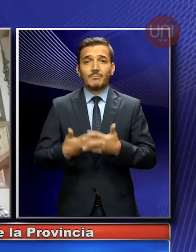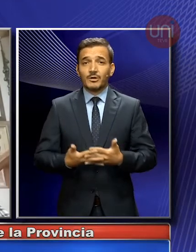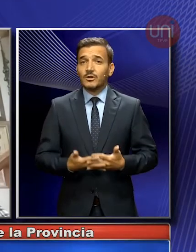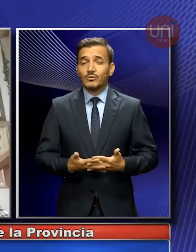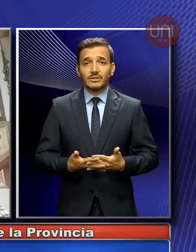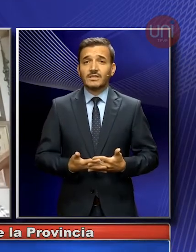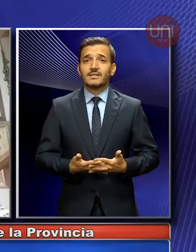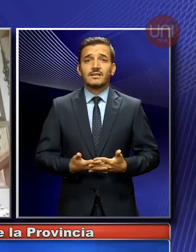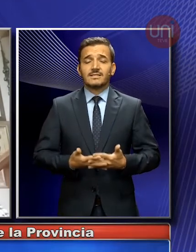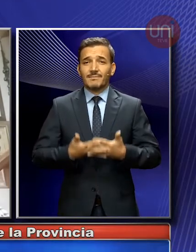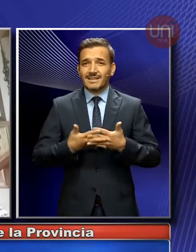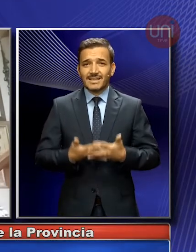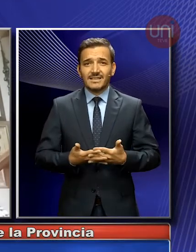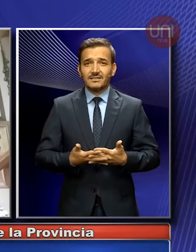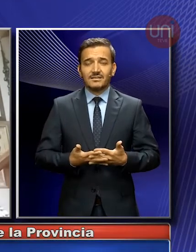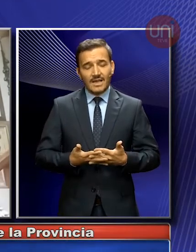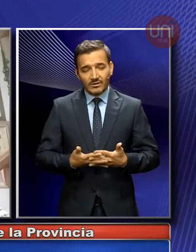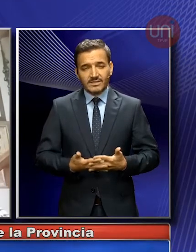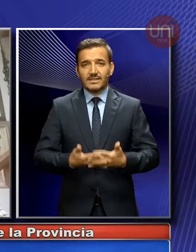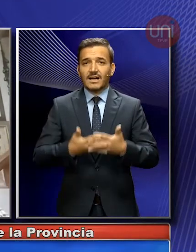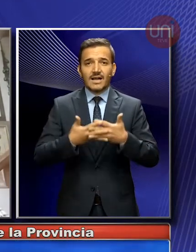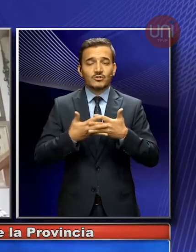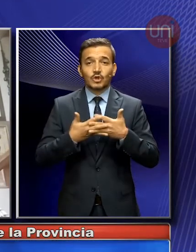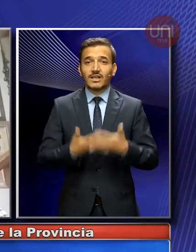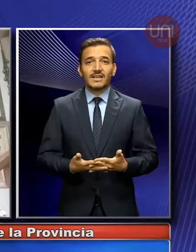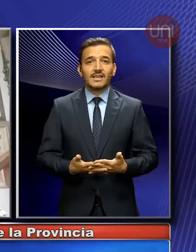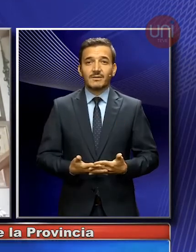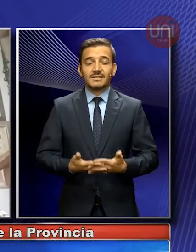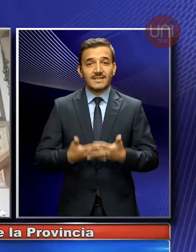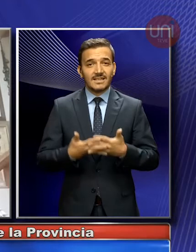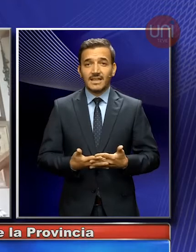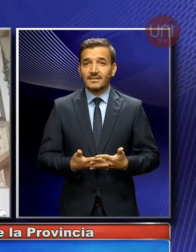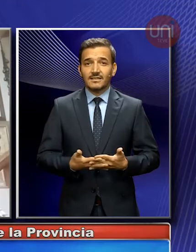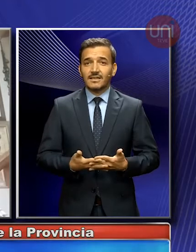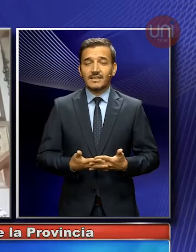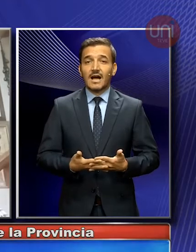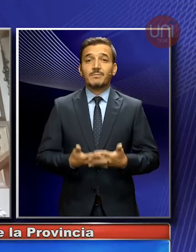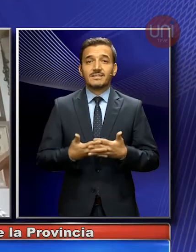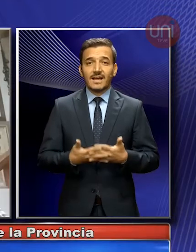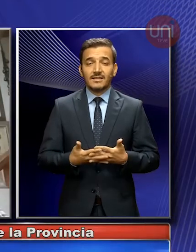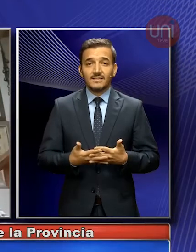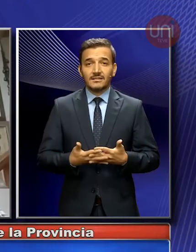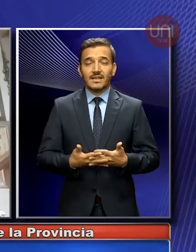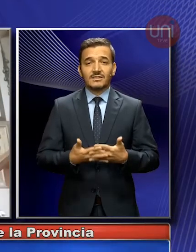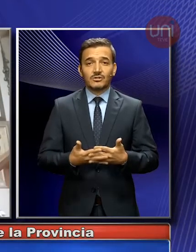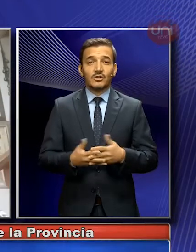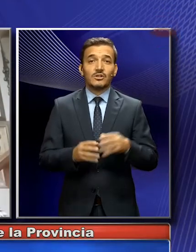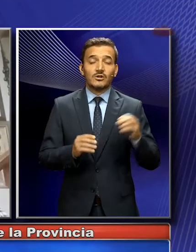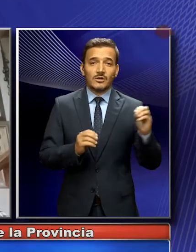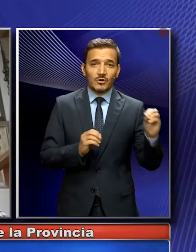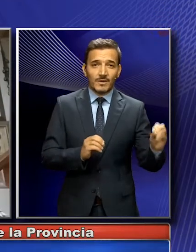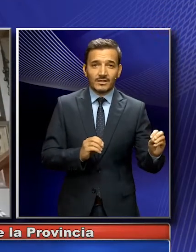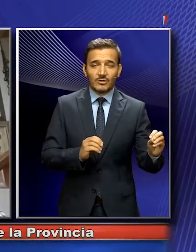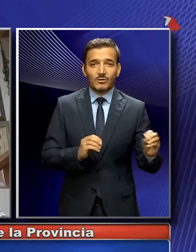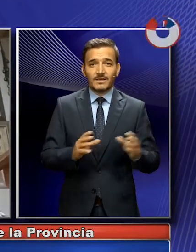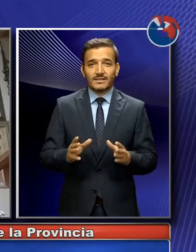priori ustedes se mantienen, claro que sí, a sostener la presencialidad a pesar de la situación y los